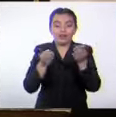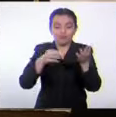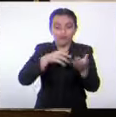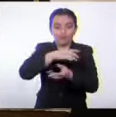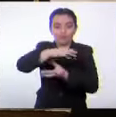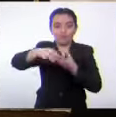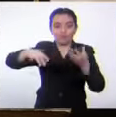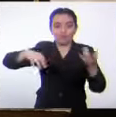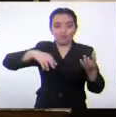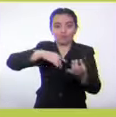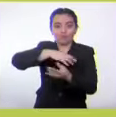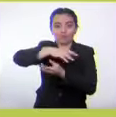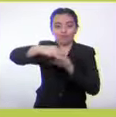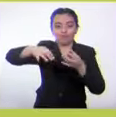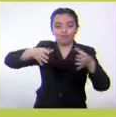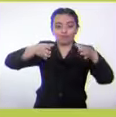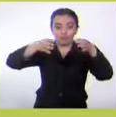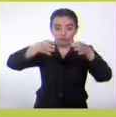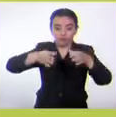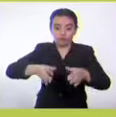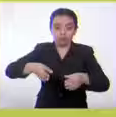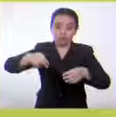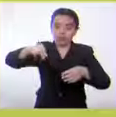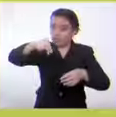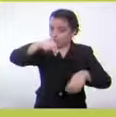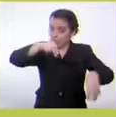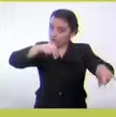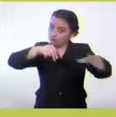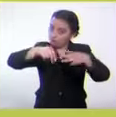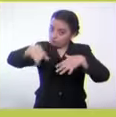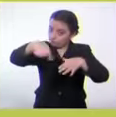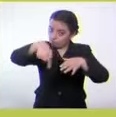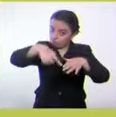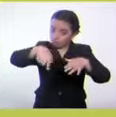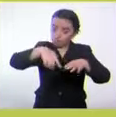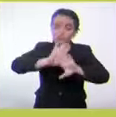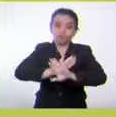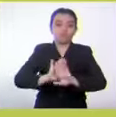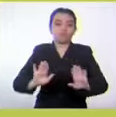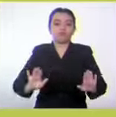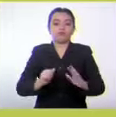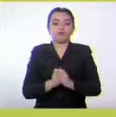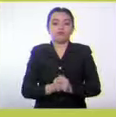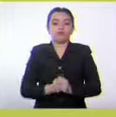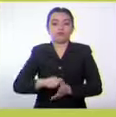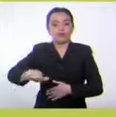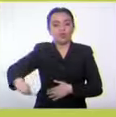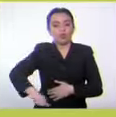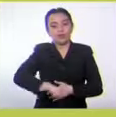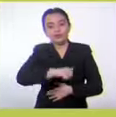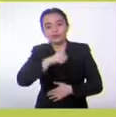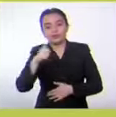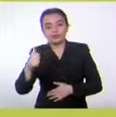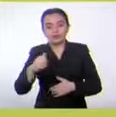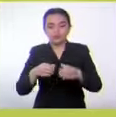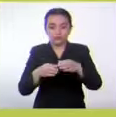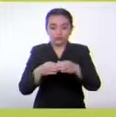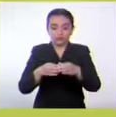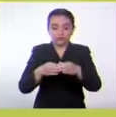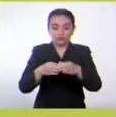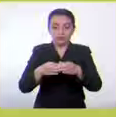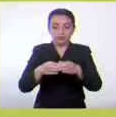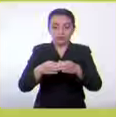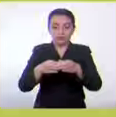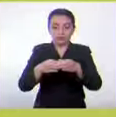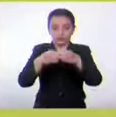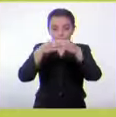sólido-líquido. Por otra parte, si preparamos una disolución con la máxima cantidad